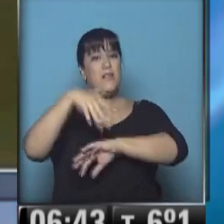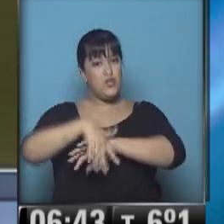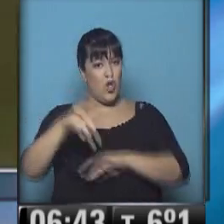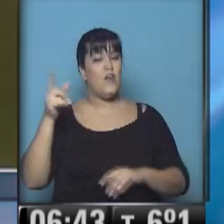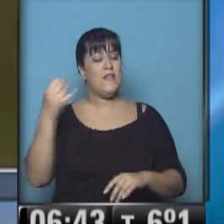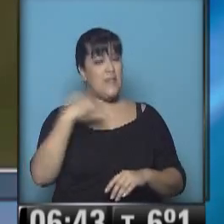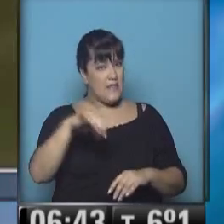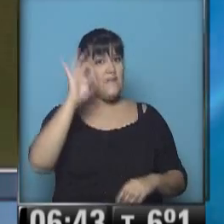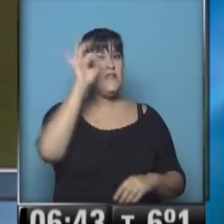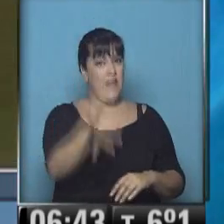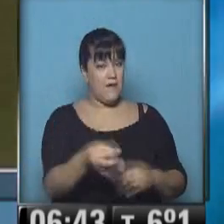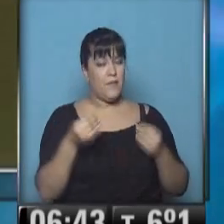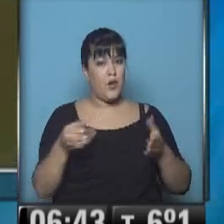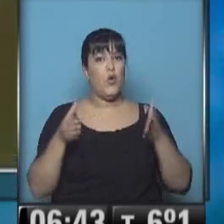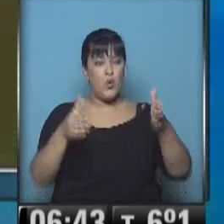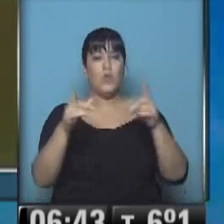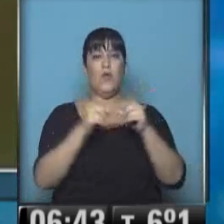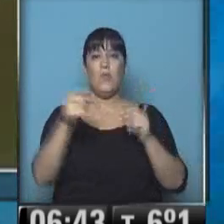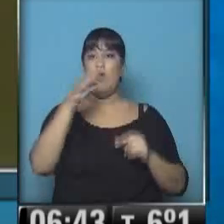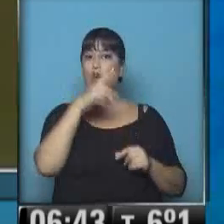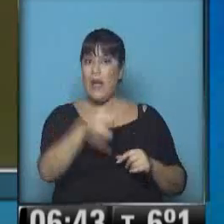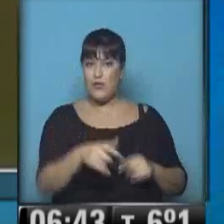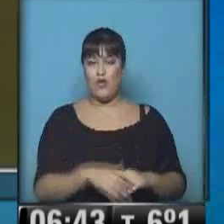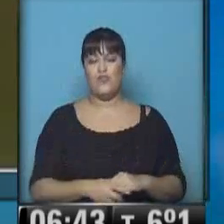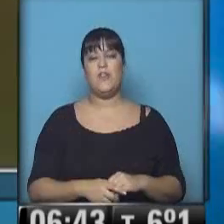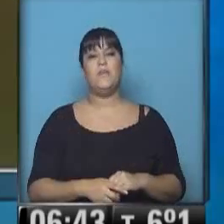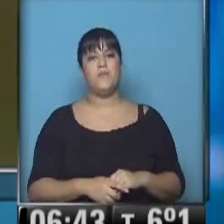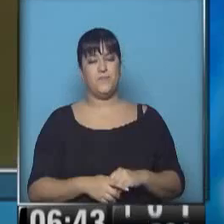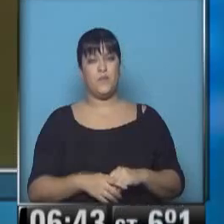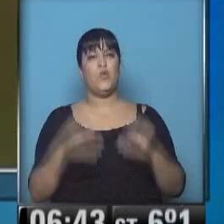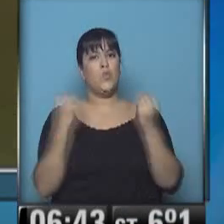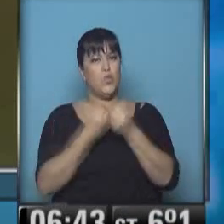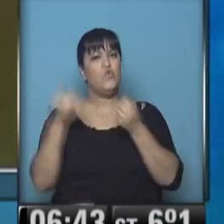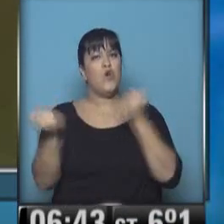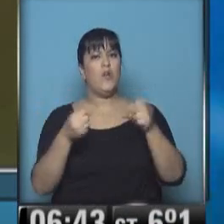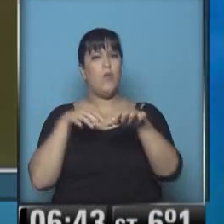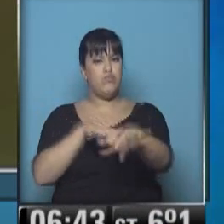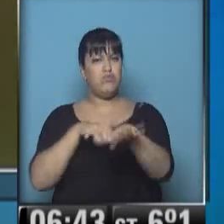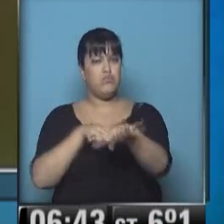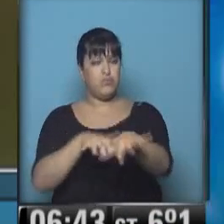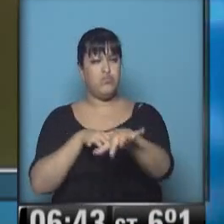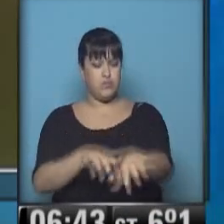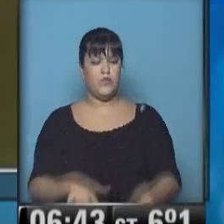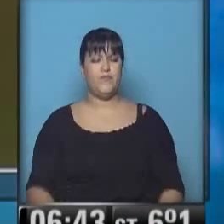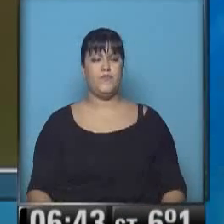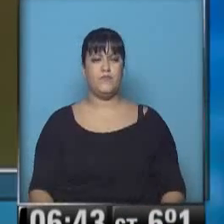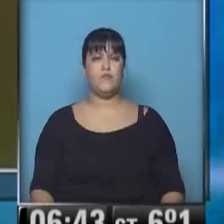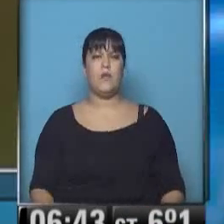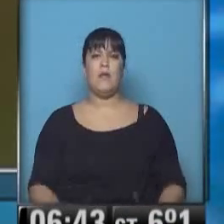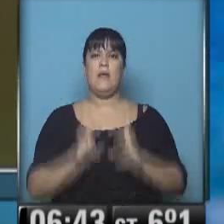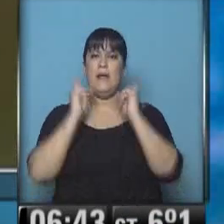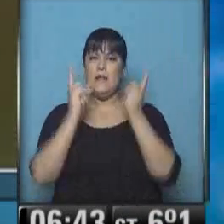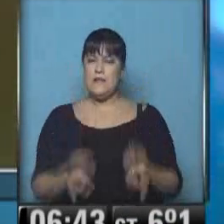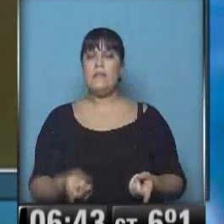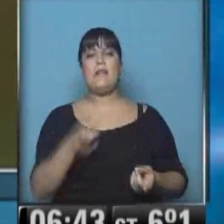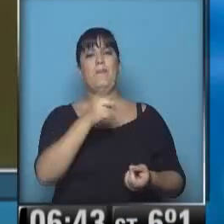dato. La ruta 14, una ruta del Mercosur, con mucho movimiento de vehículos de los países limítrofes, y además también con